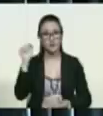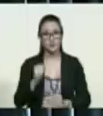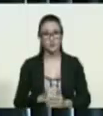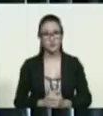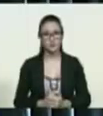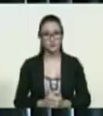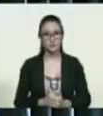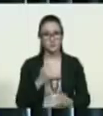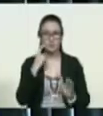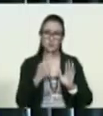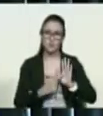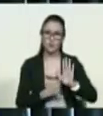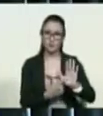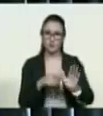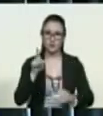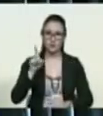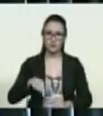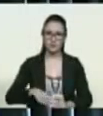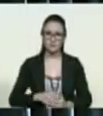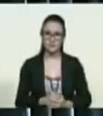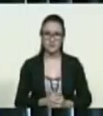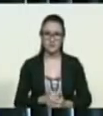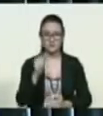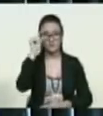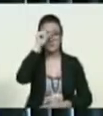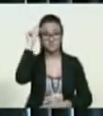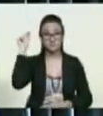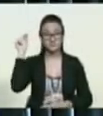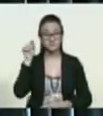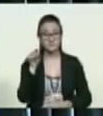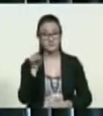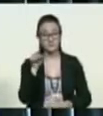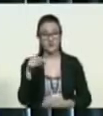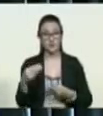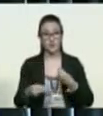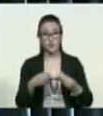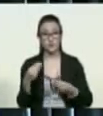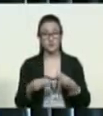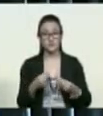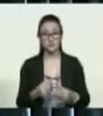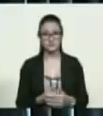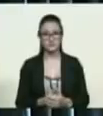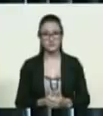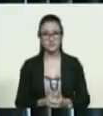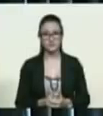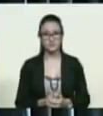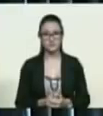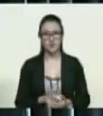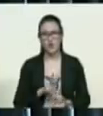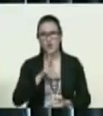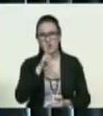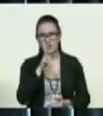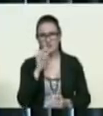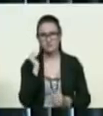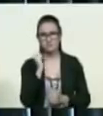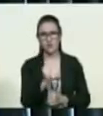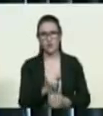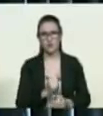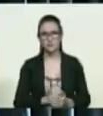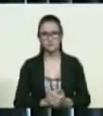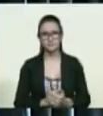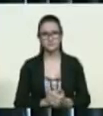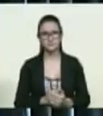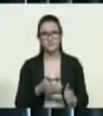estamos mostrando además que señala a Julio Borges como autor intelectual de este horrendo crimen. Y usted me pregunta